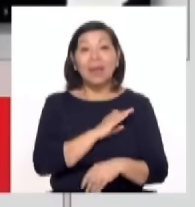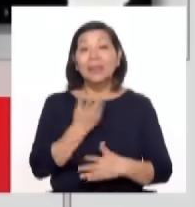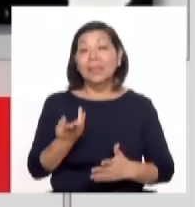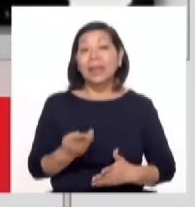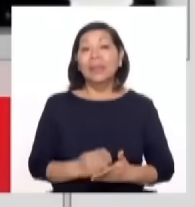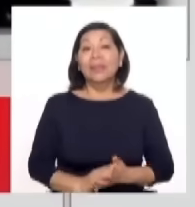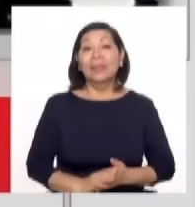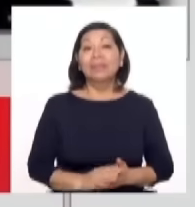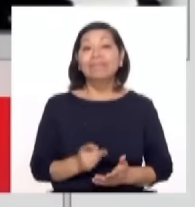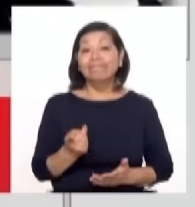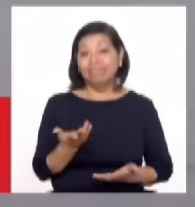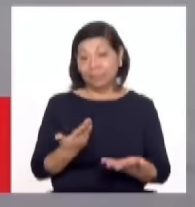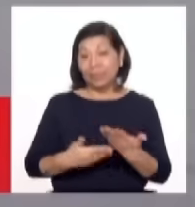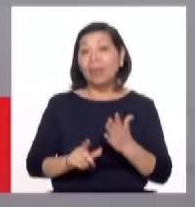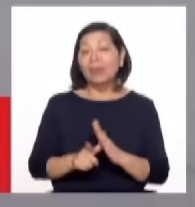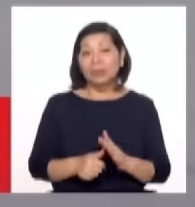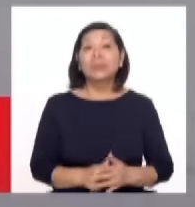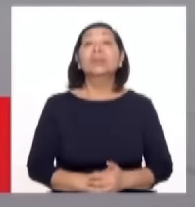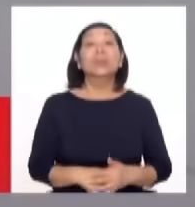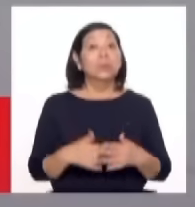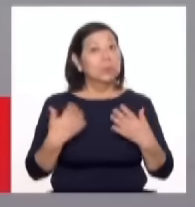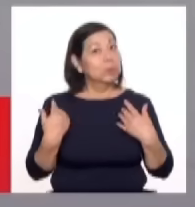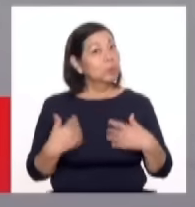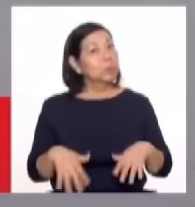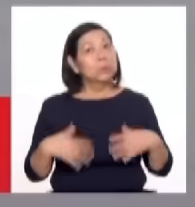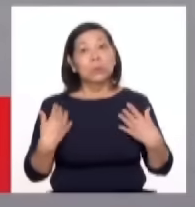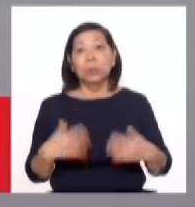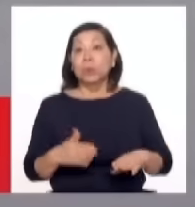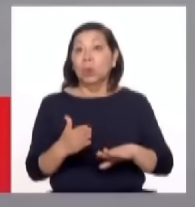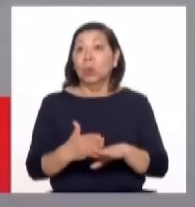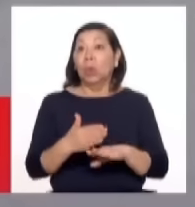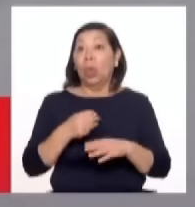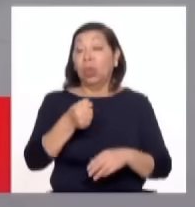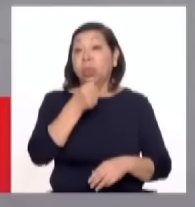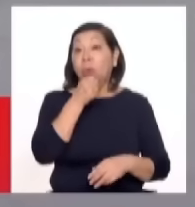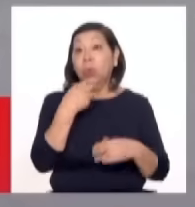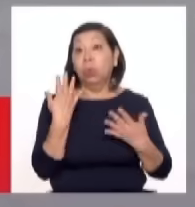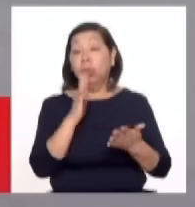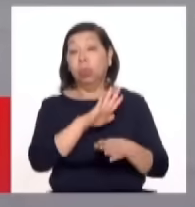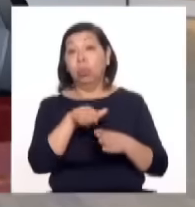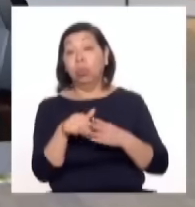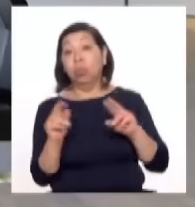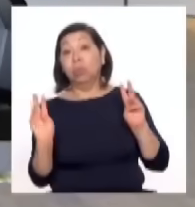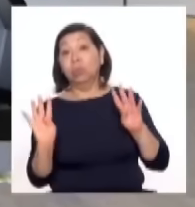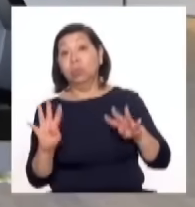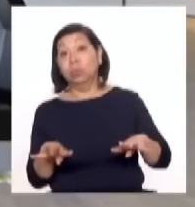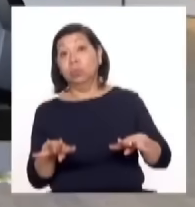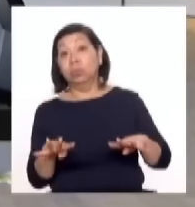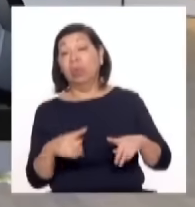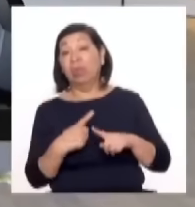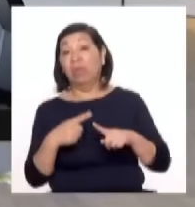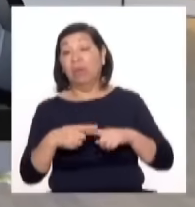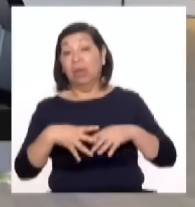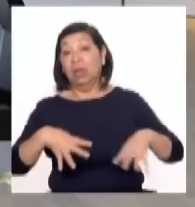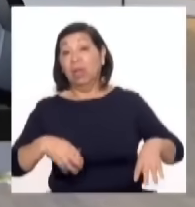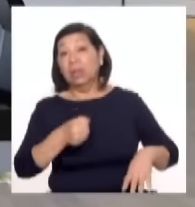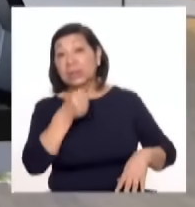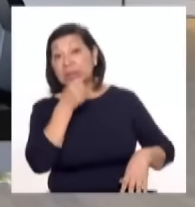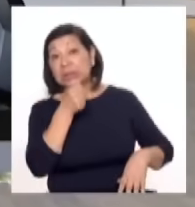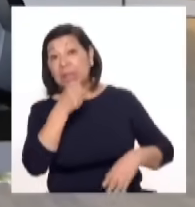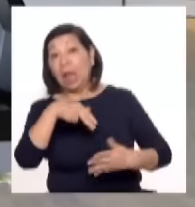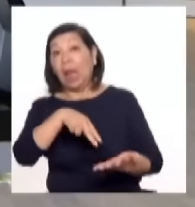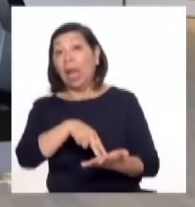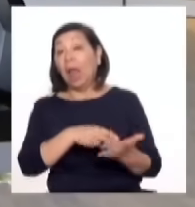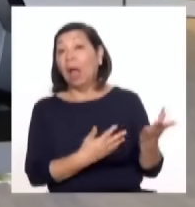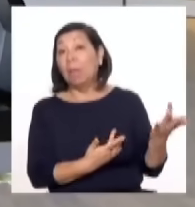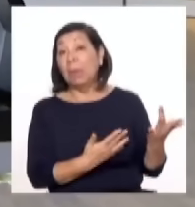información retornamos a estudios. Correcto, Américo. Es una noticia en desarrollo. Hay mucha expectativa también por parte de los medios de comunicación en los exteriores